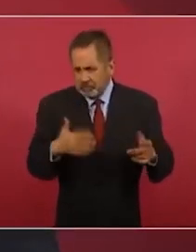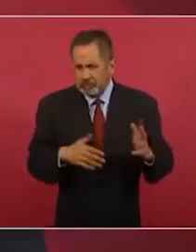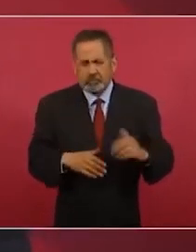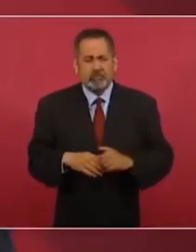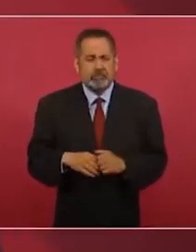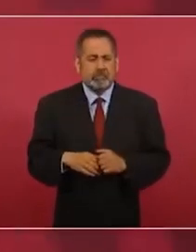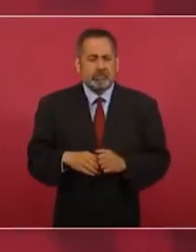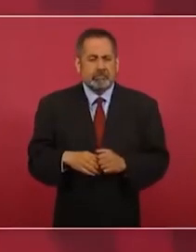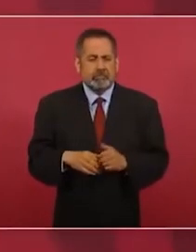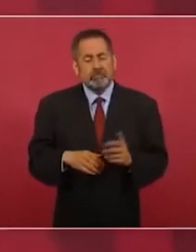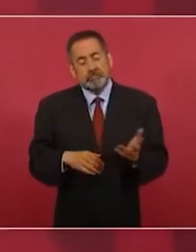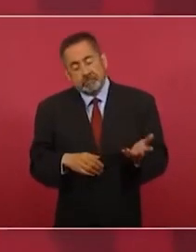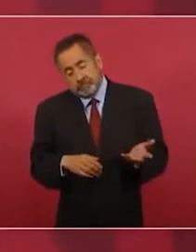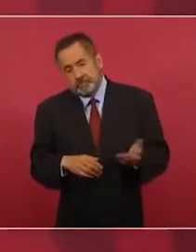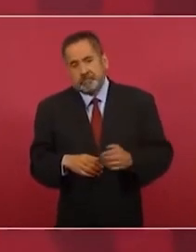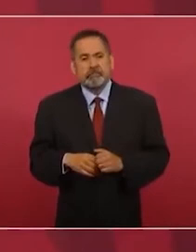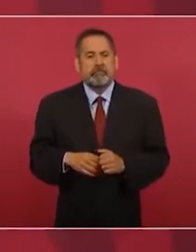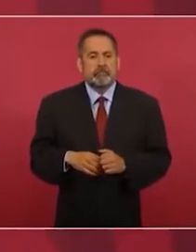Seguramente no le va a gustar